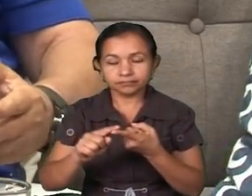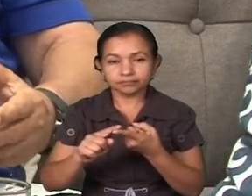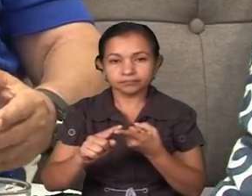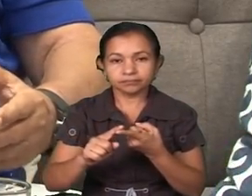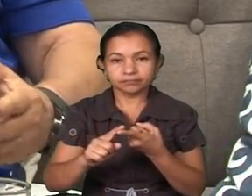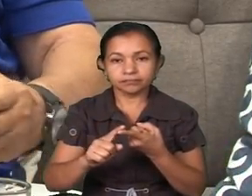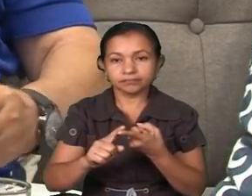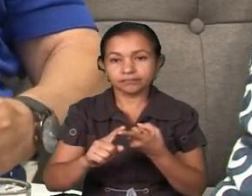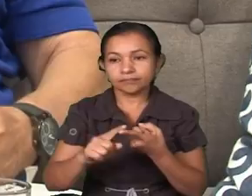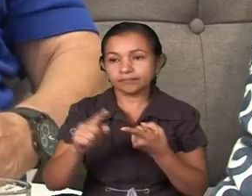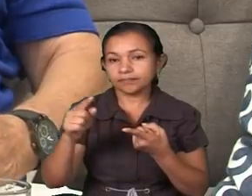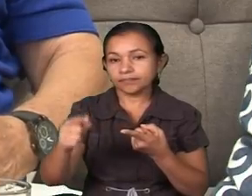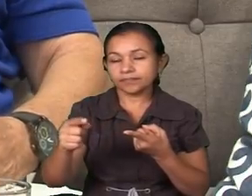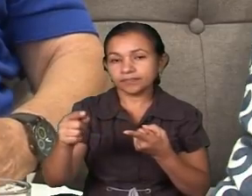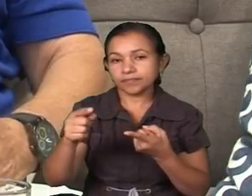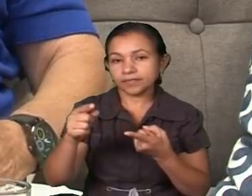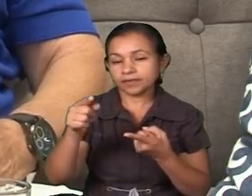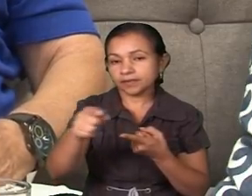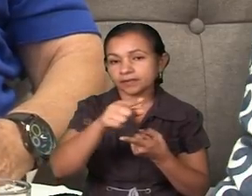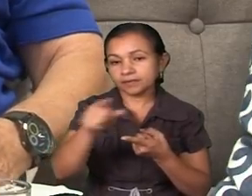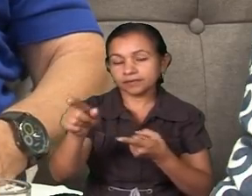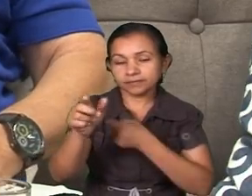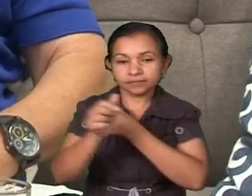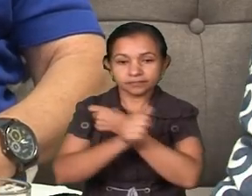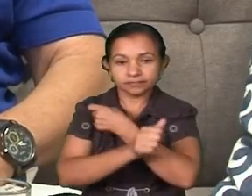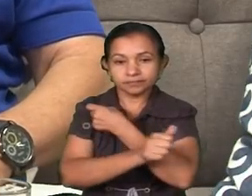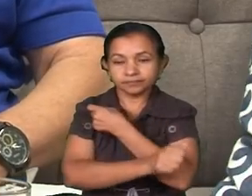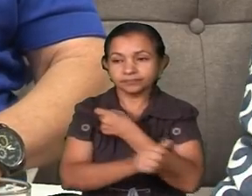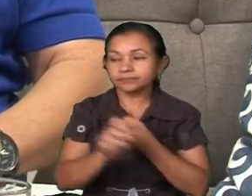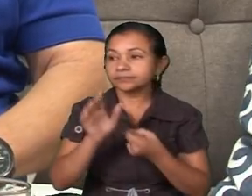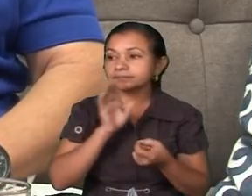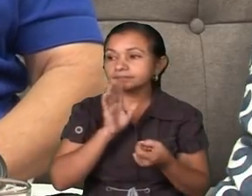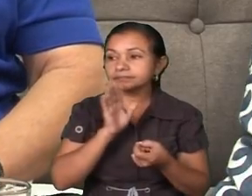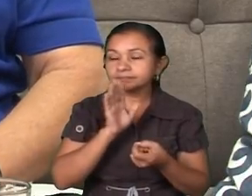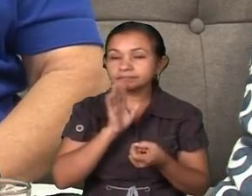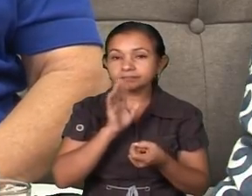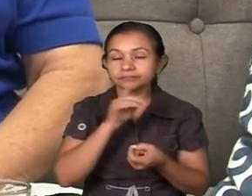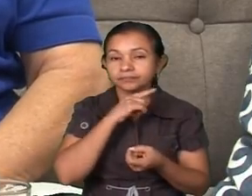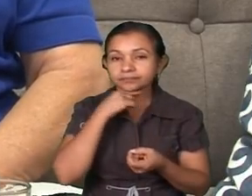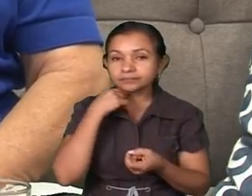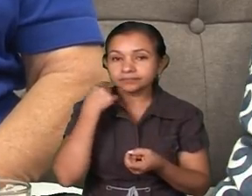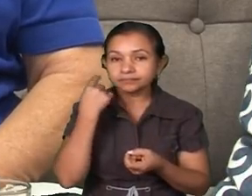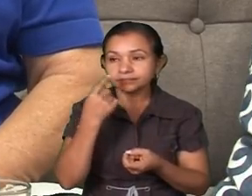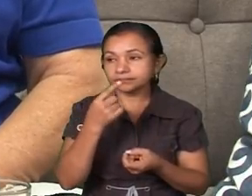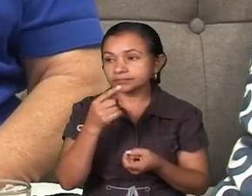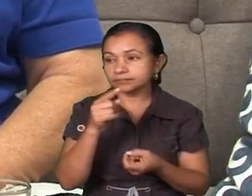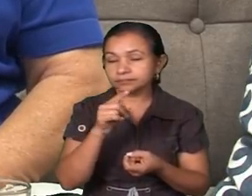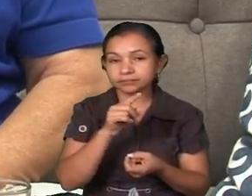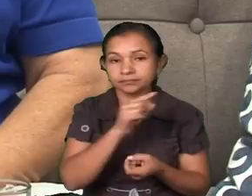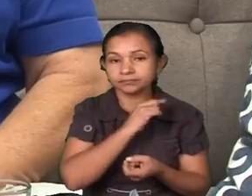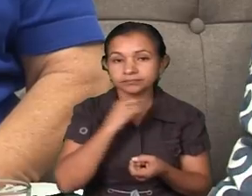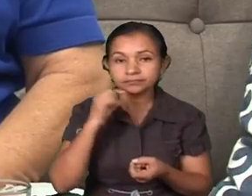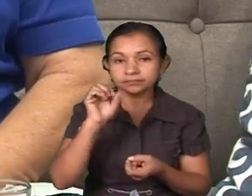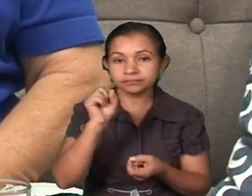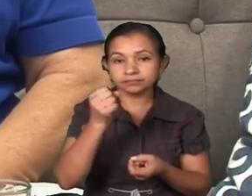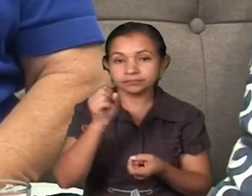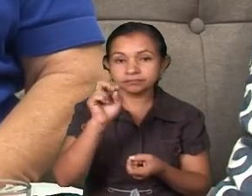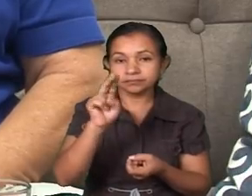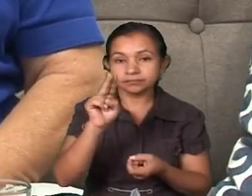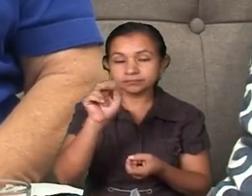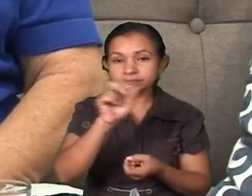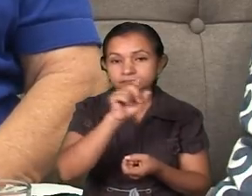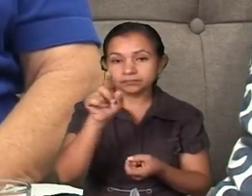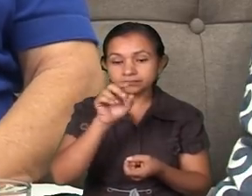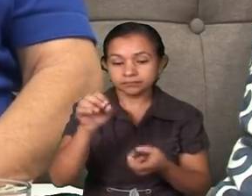compañeros o exalumnos del Colegio Centroamérica saben que estoy hablando verdad, el Padre Suazo, un santo